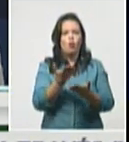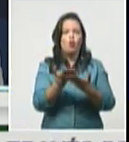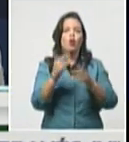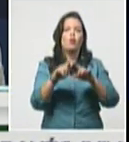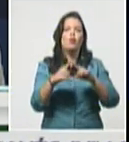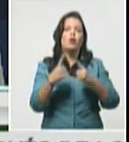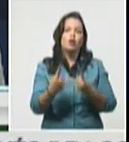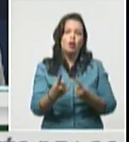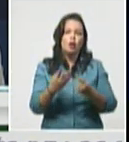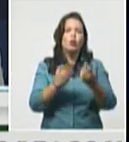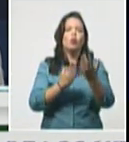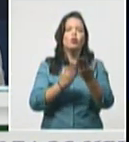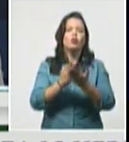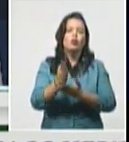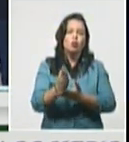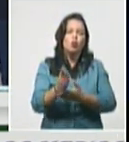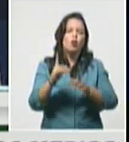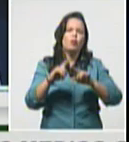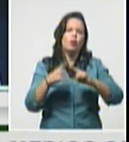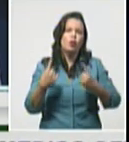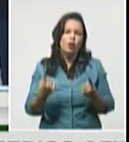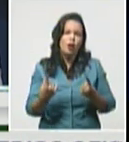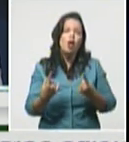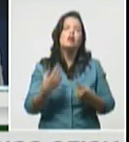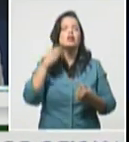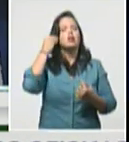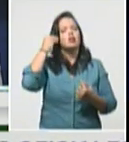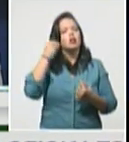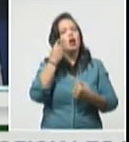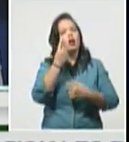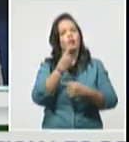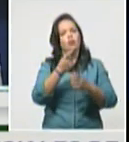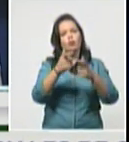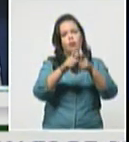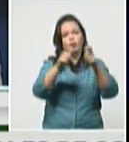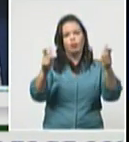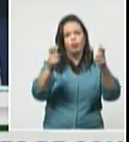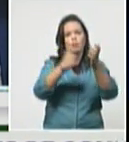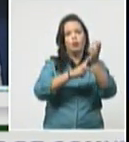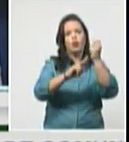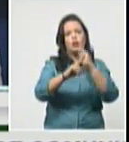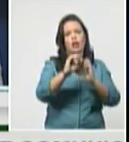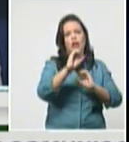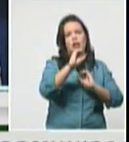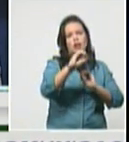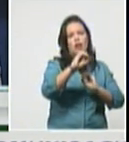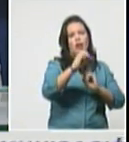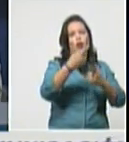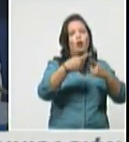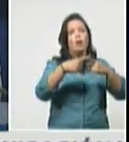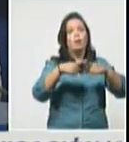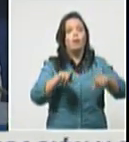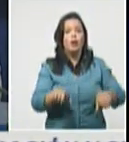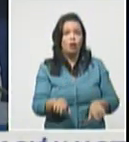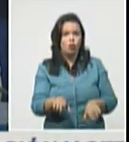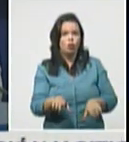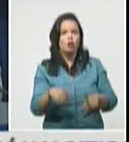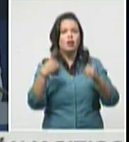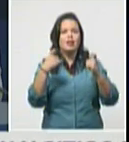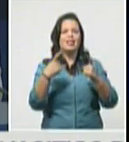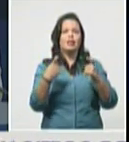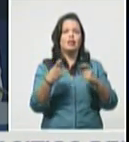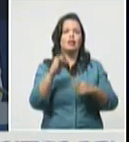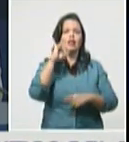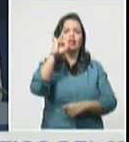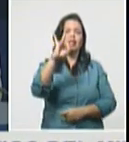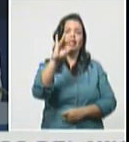de no tener casos confirmados, como dijimos ayer, muchas provincias hasta más de 70 días, sin embargo se mantiene